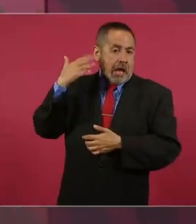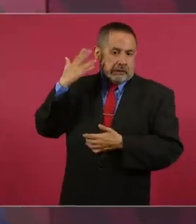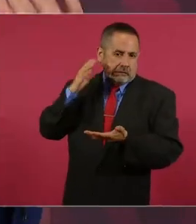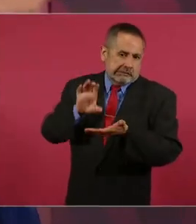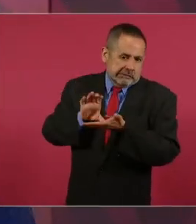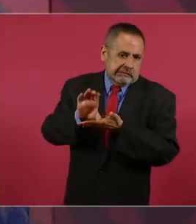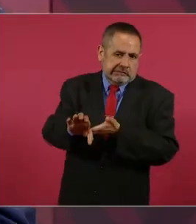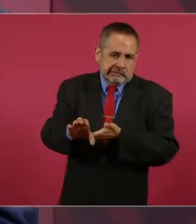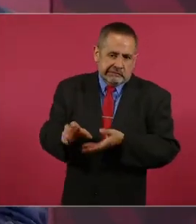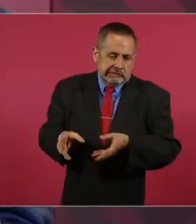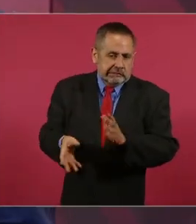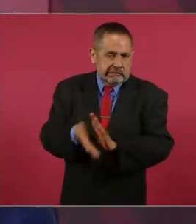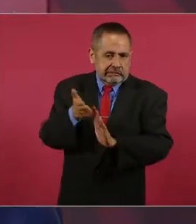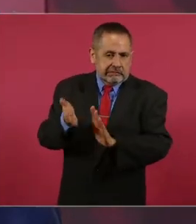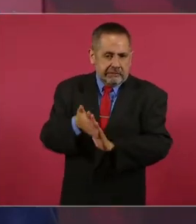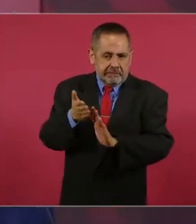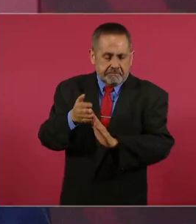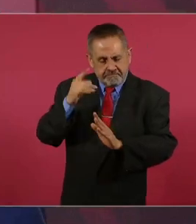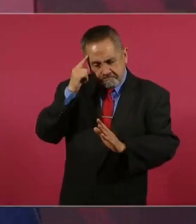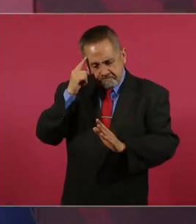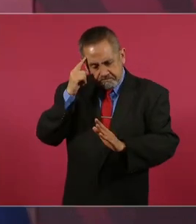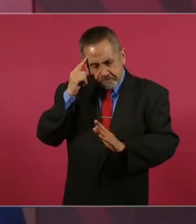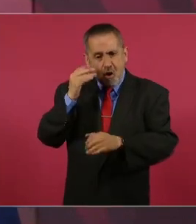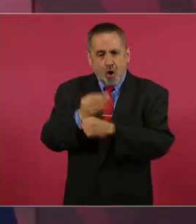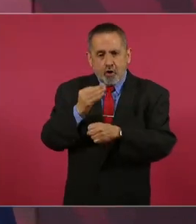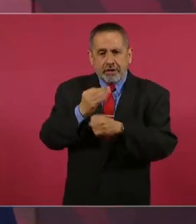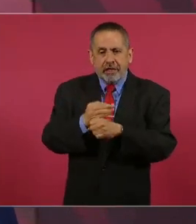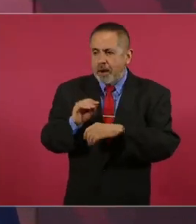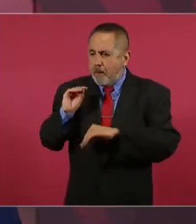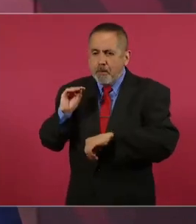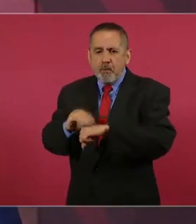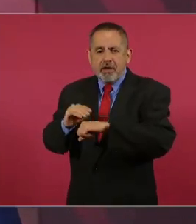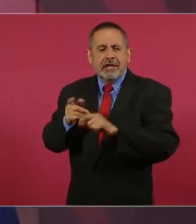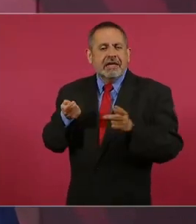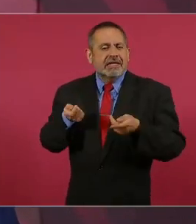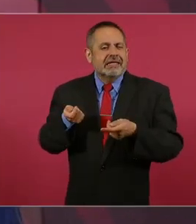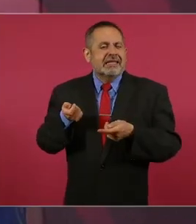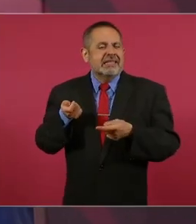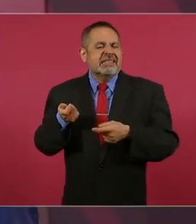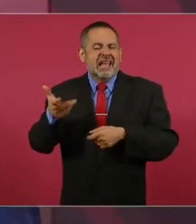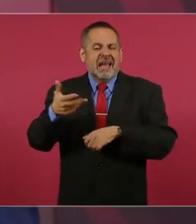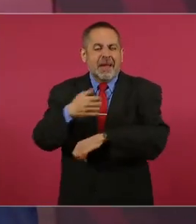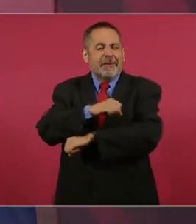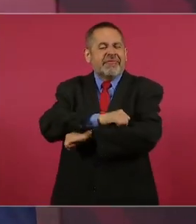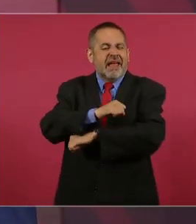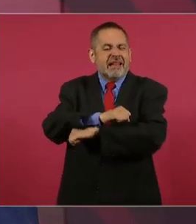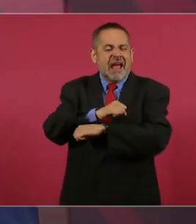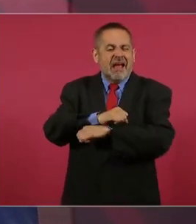construido, se están terminando las ventanas, esta